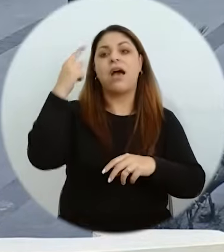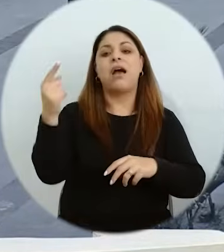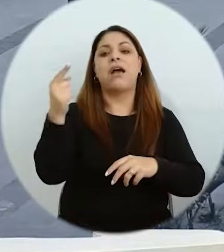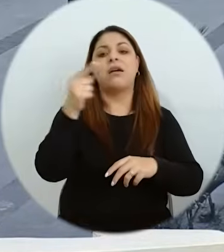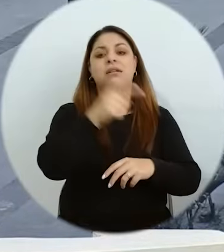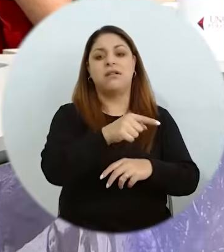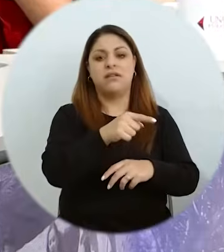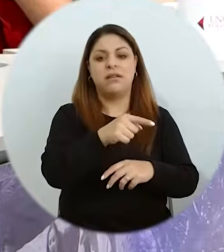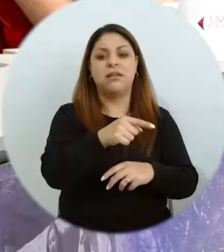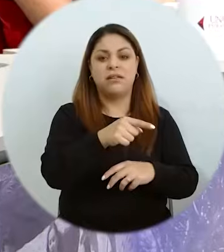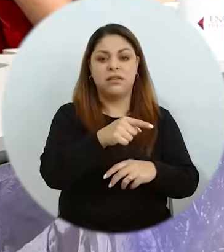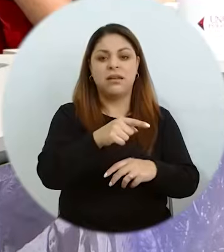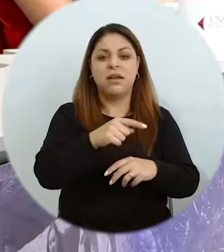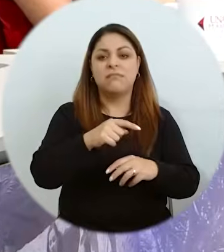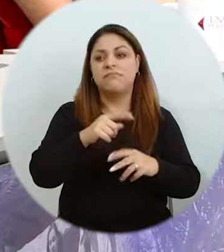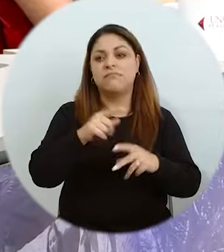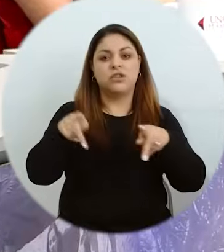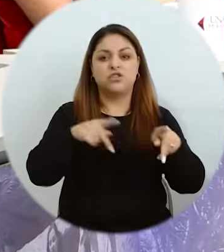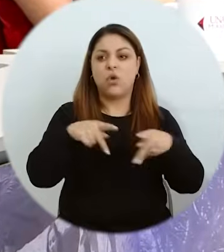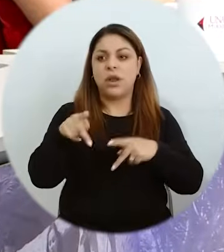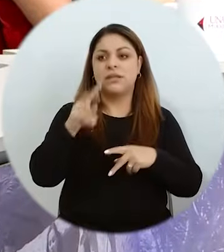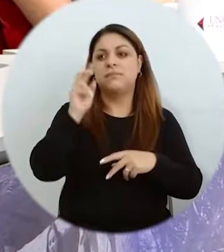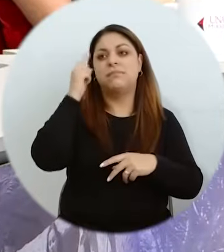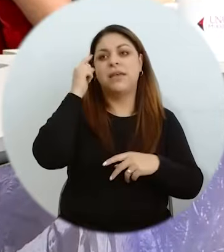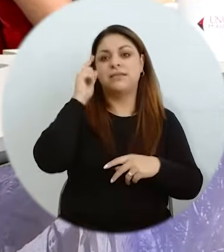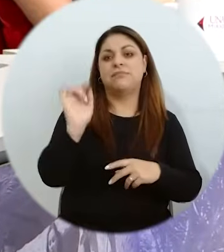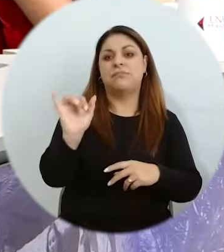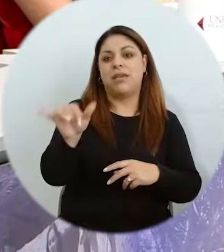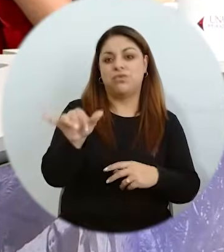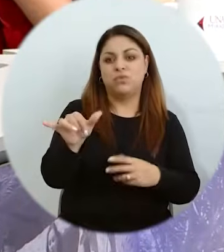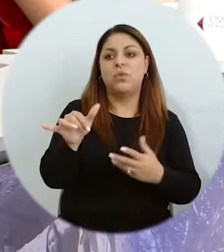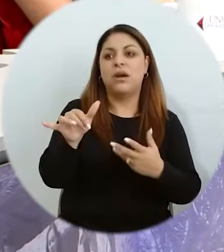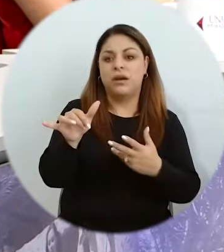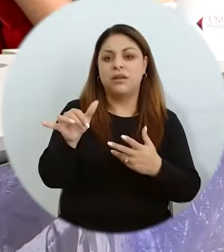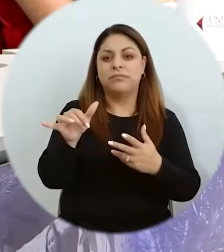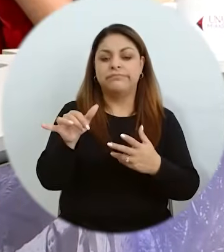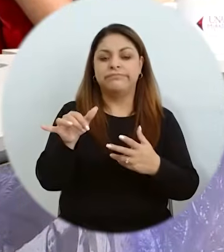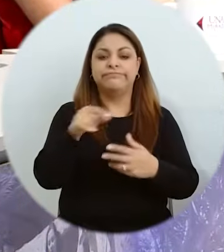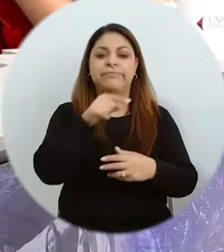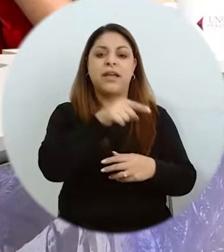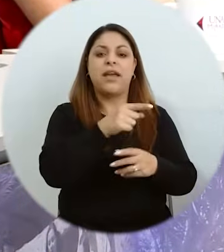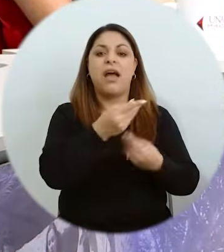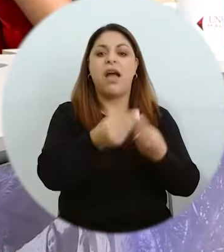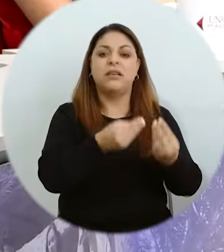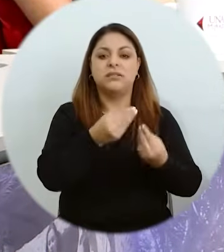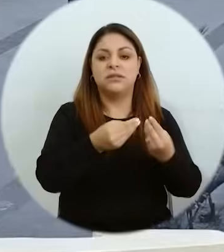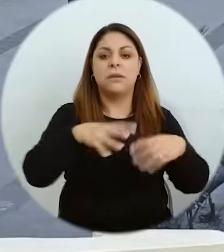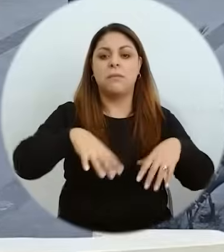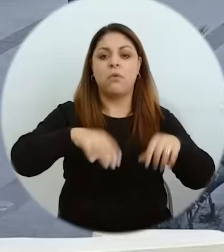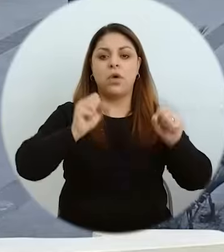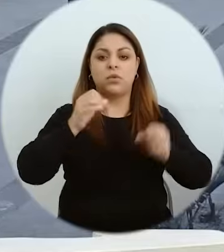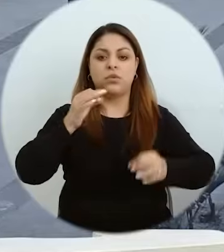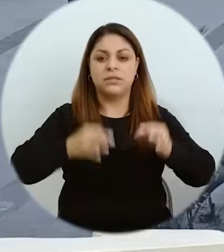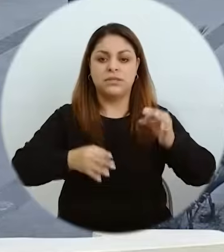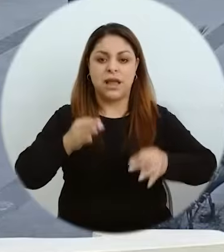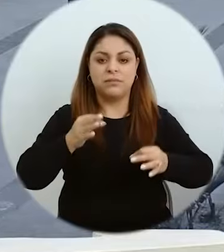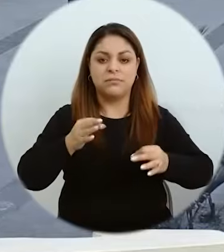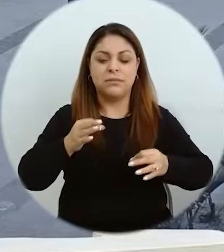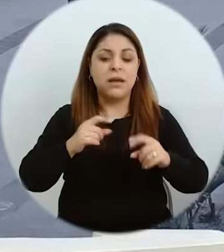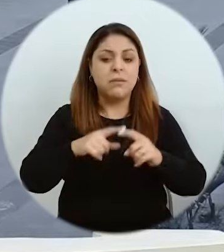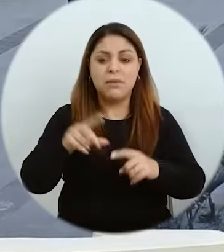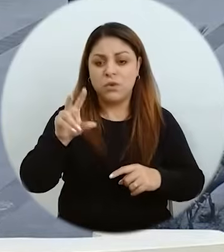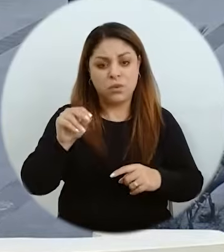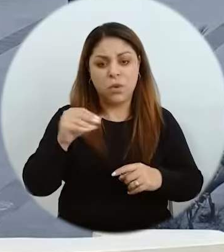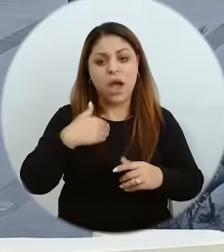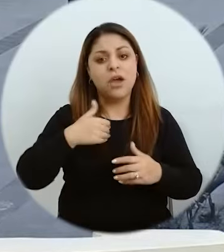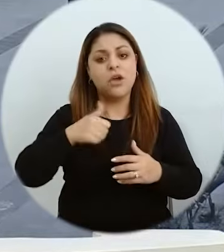en la primera forma de análisis que tiene el costarricense promedio de lo que hace el Poder Judicial.